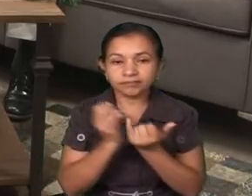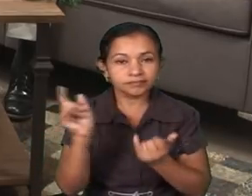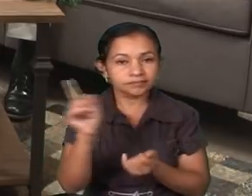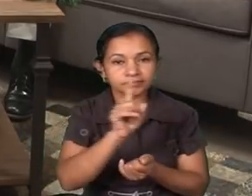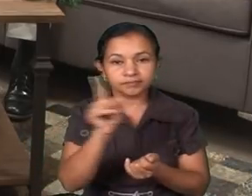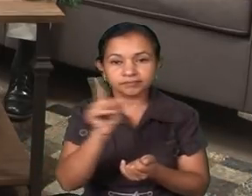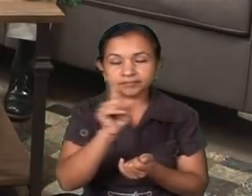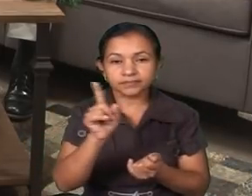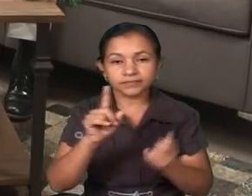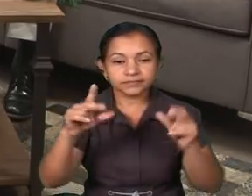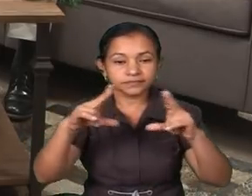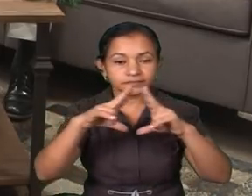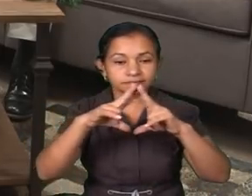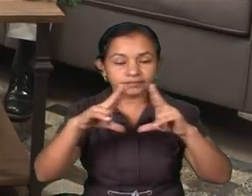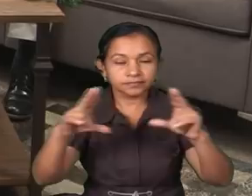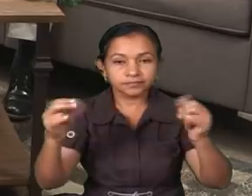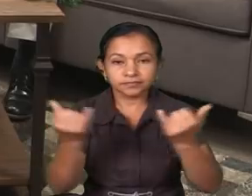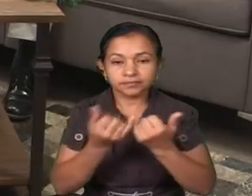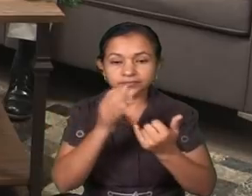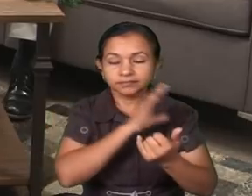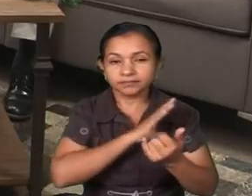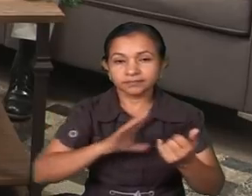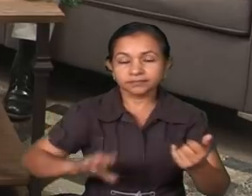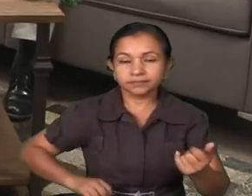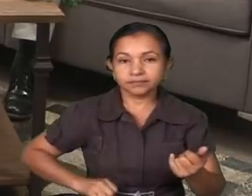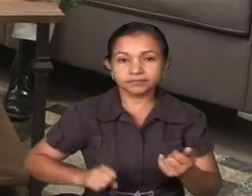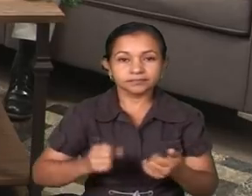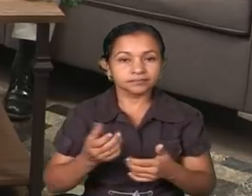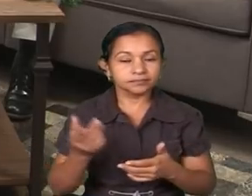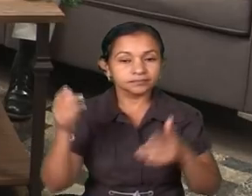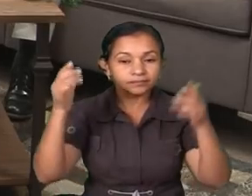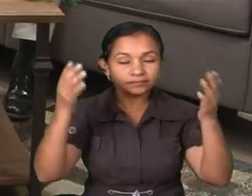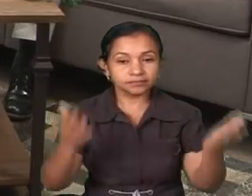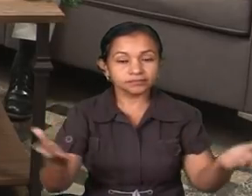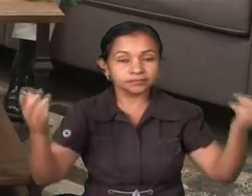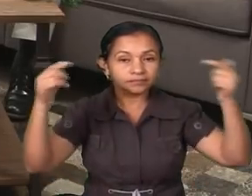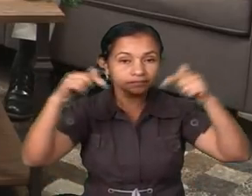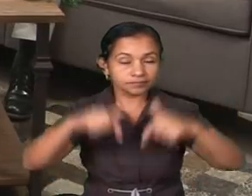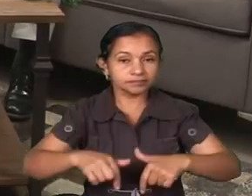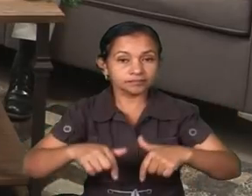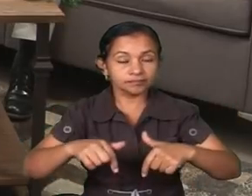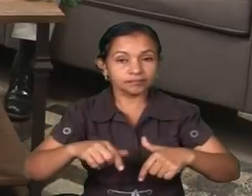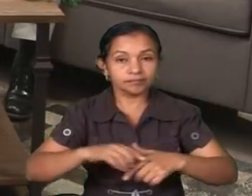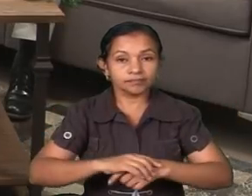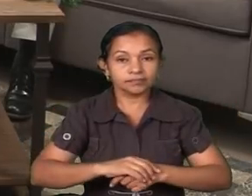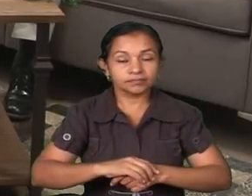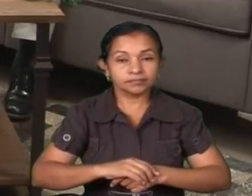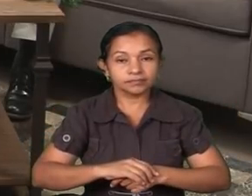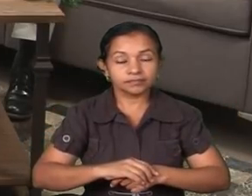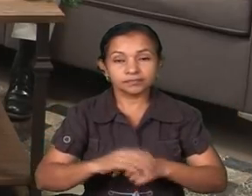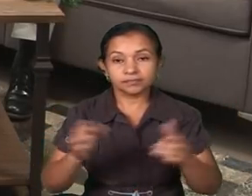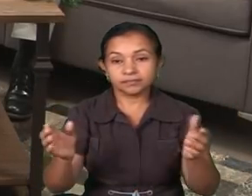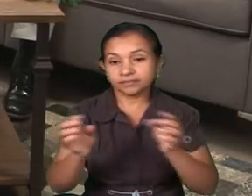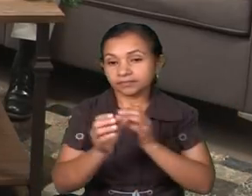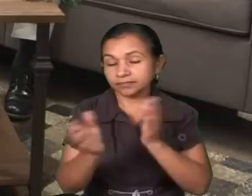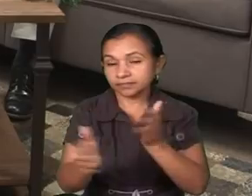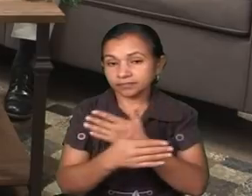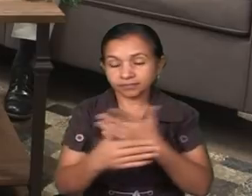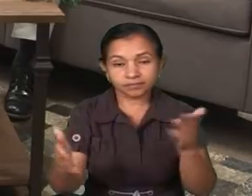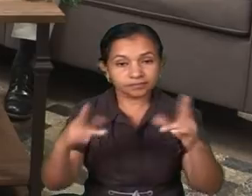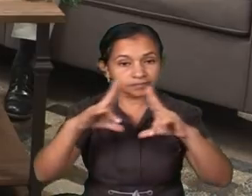que Nicaragua no era como El Salvador o como Guatemala. Ahora en esta migración no hay migración